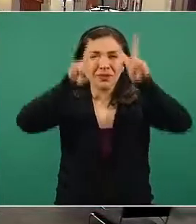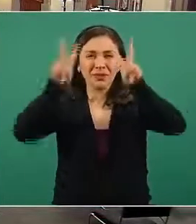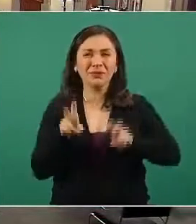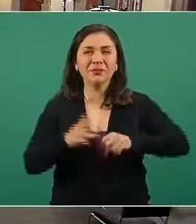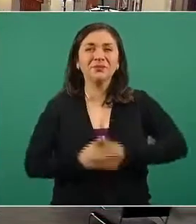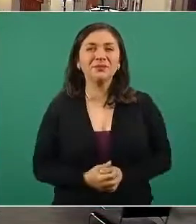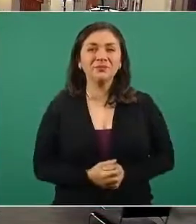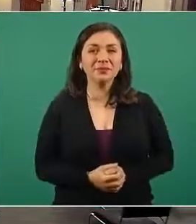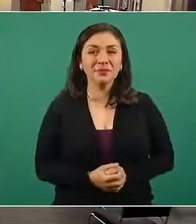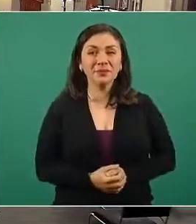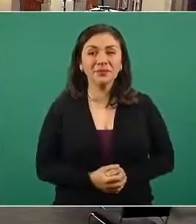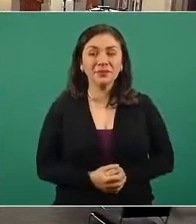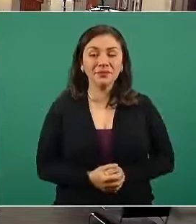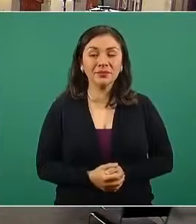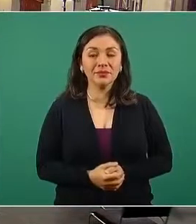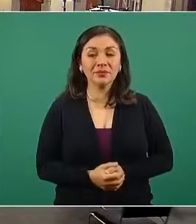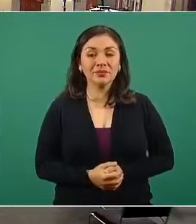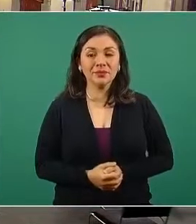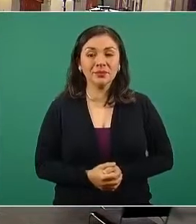componentes.